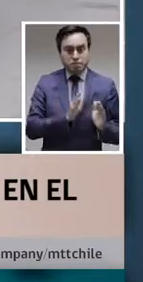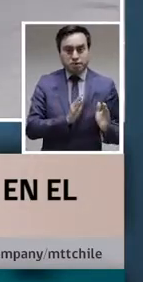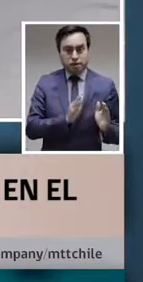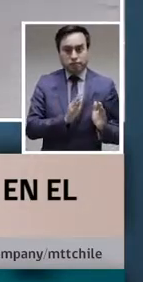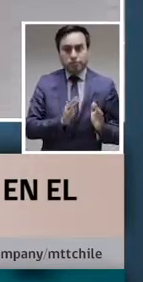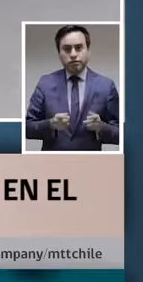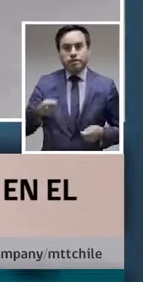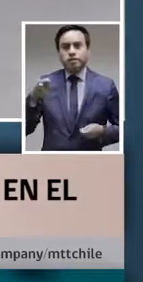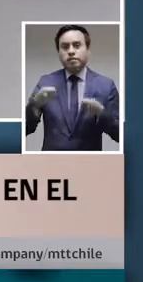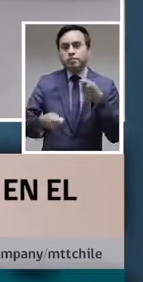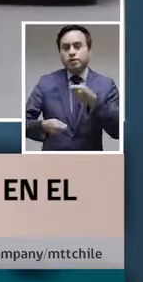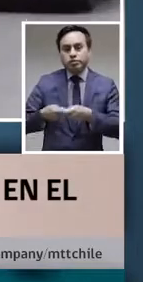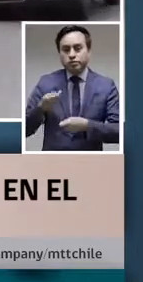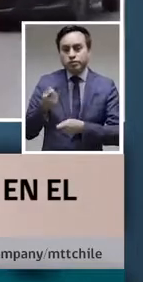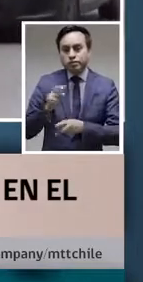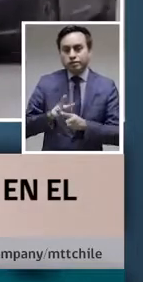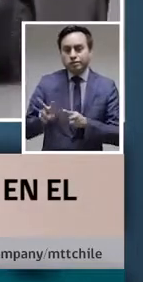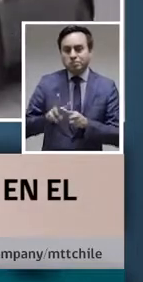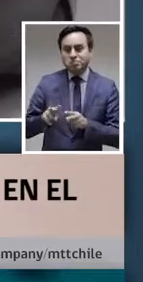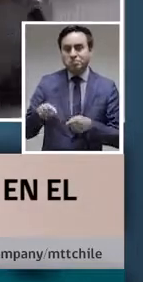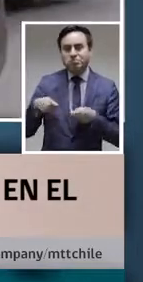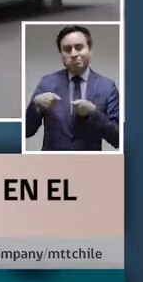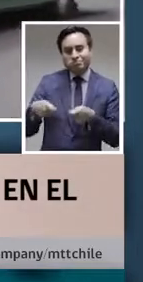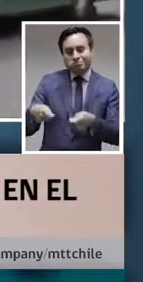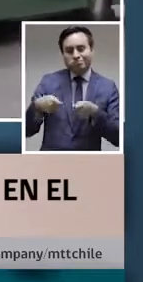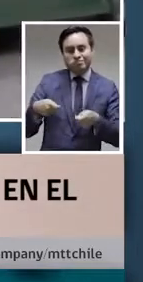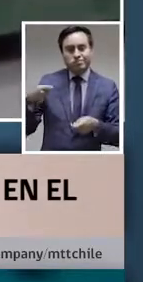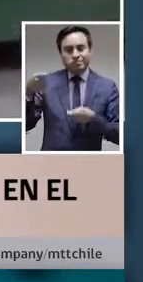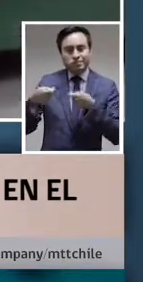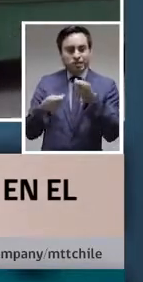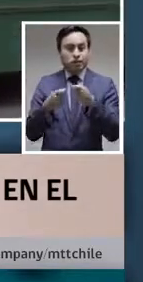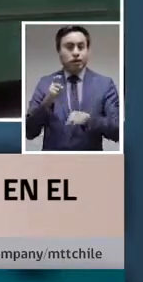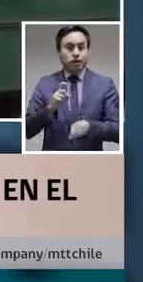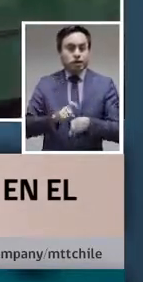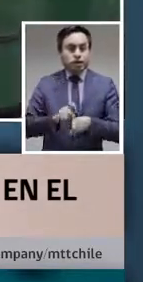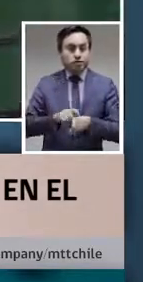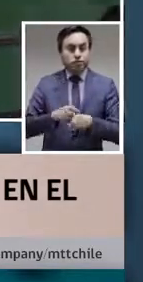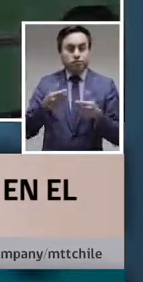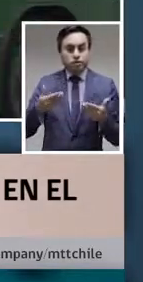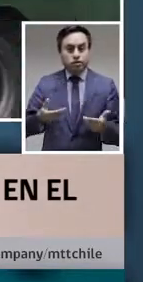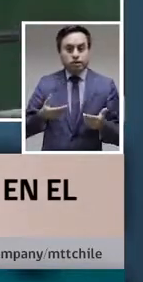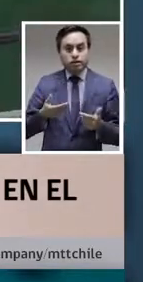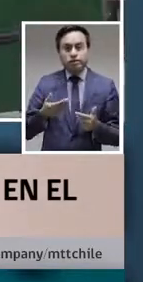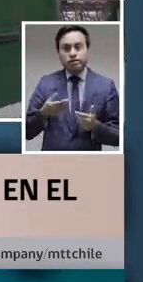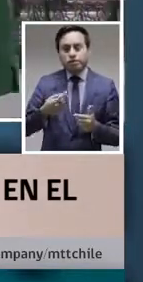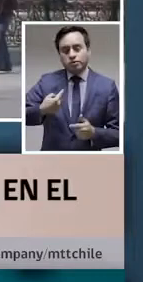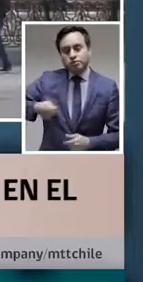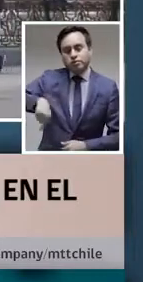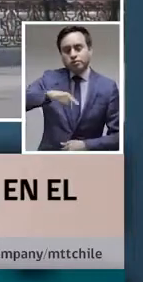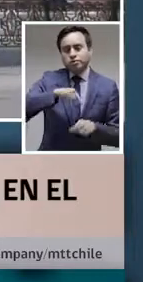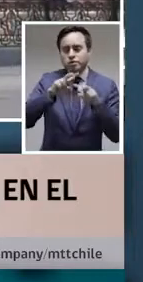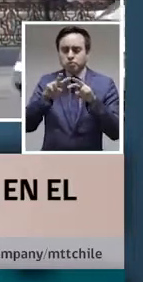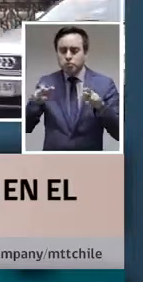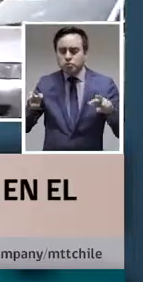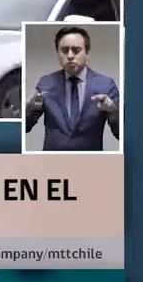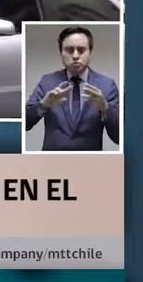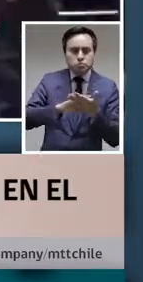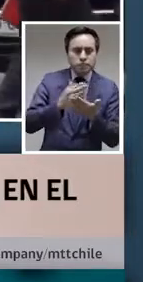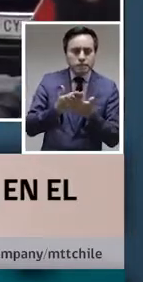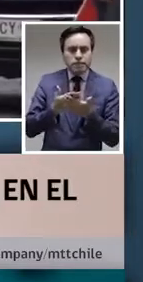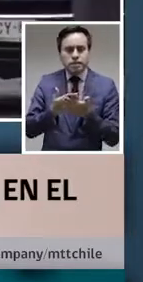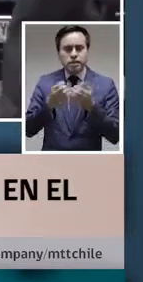hacer inversiones, y es necesario invertir este tiempo por parte nuestra en estudios, de manera